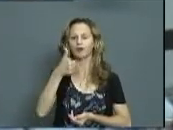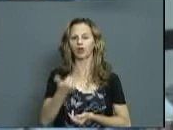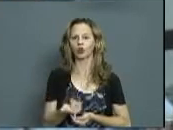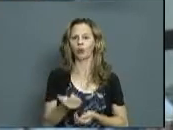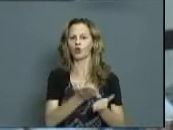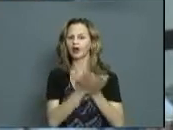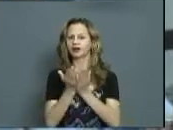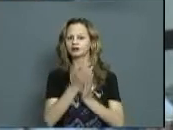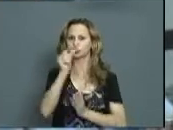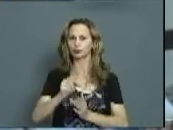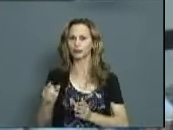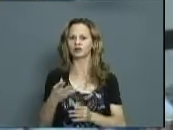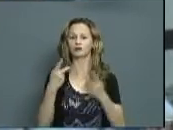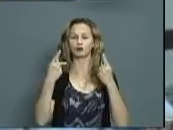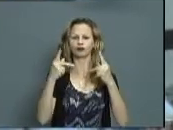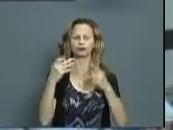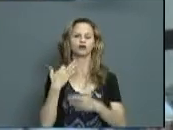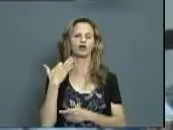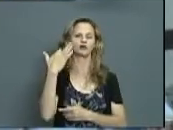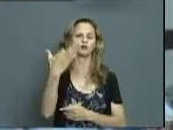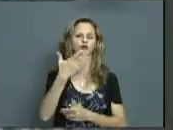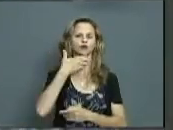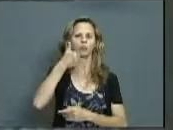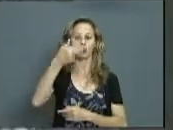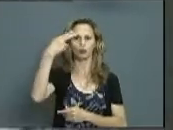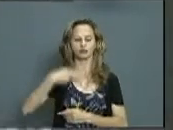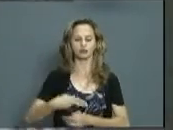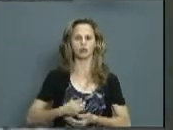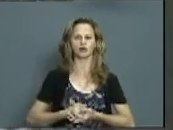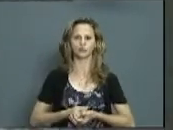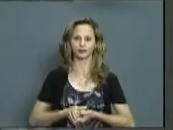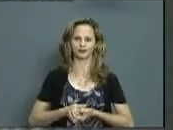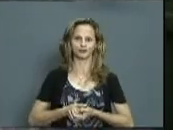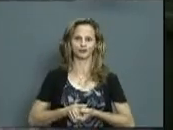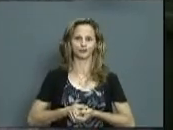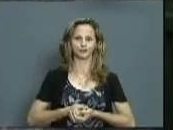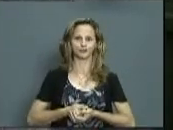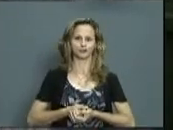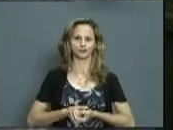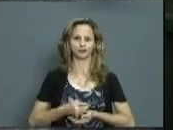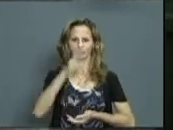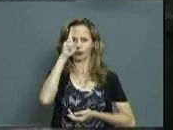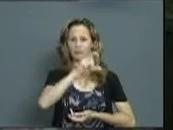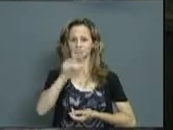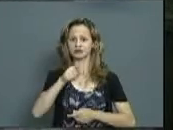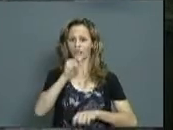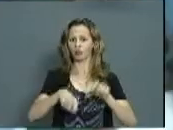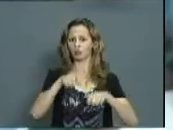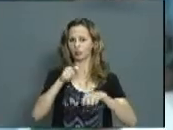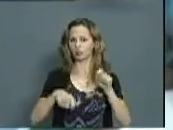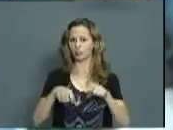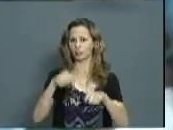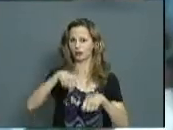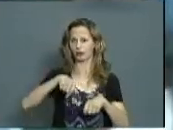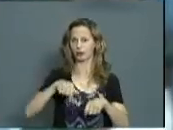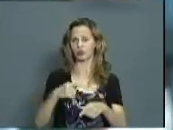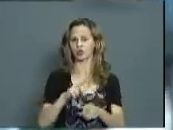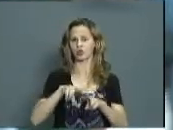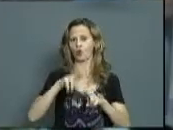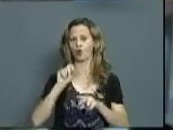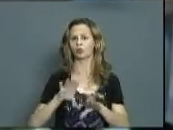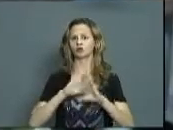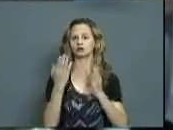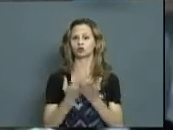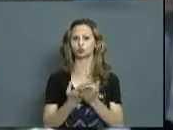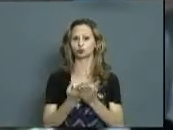estudiantes y van a ser mejores profesionales de la salud. La parada final sería en el Hospital Clínico Quirúrgico Lucía Íñiguez Landín, todo